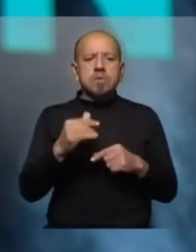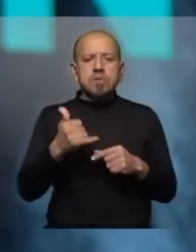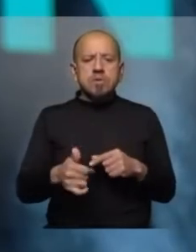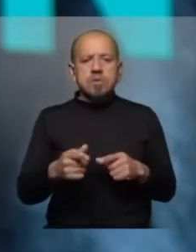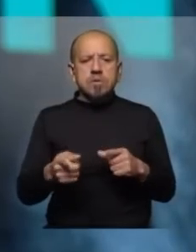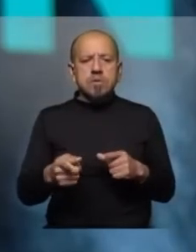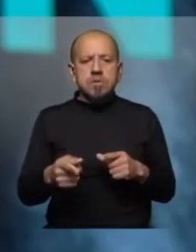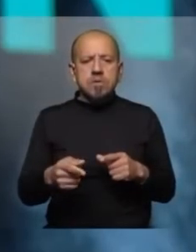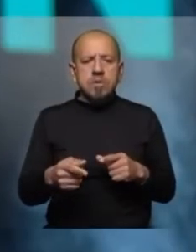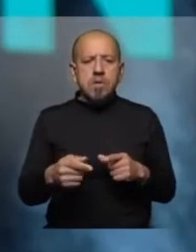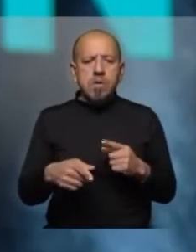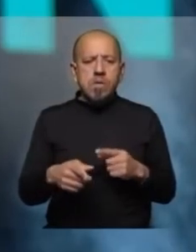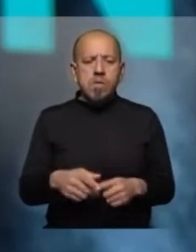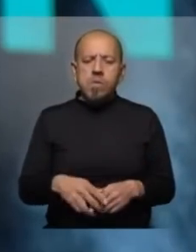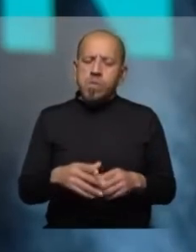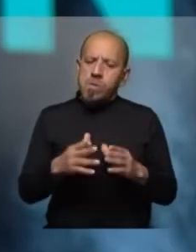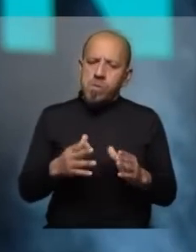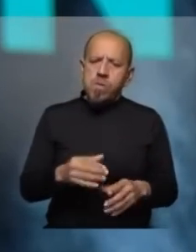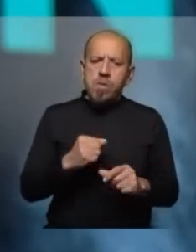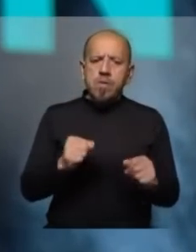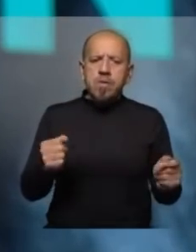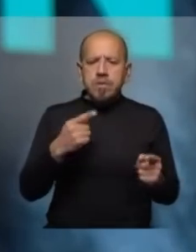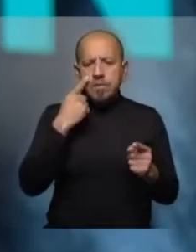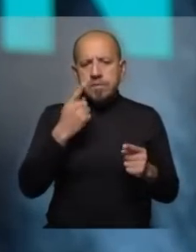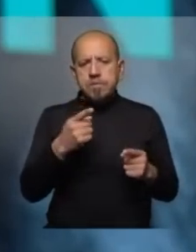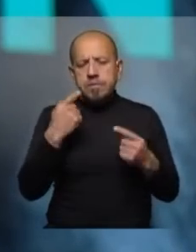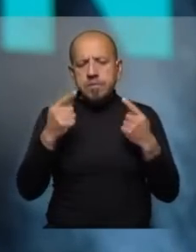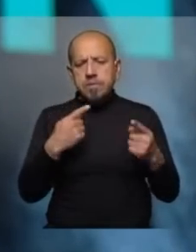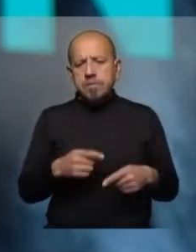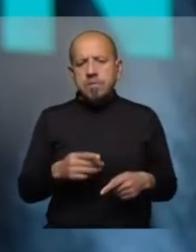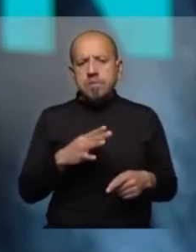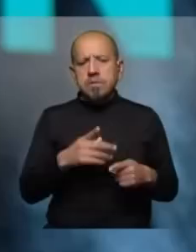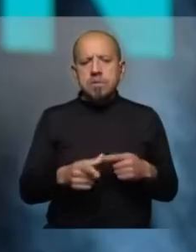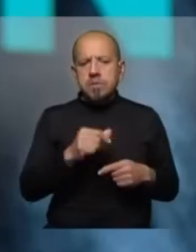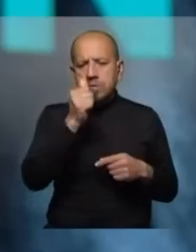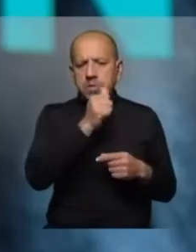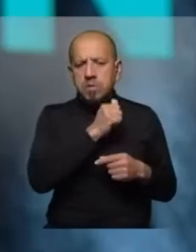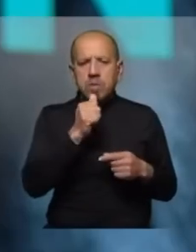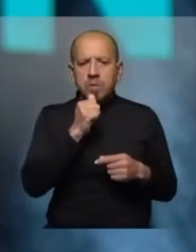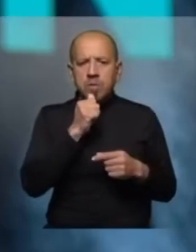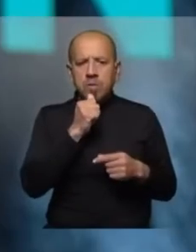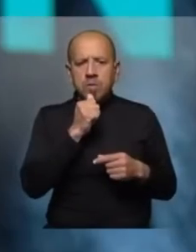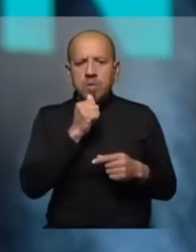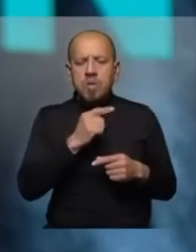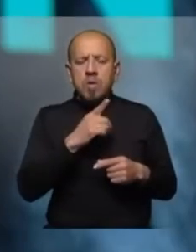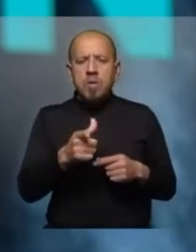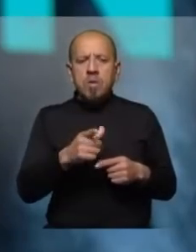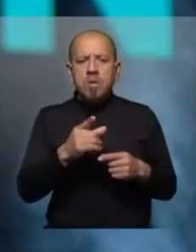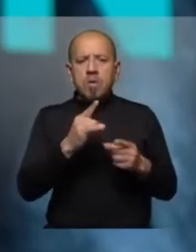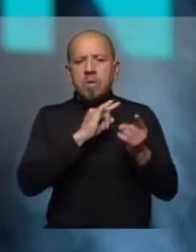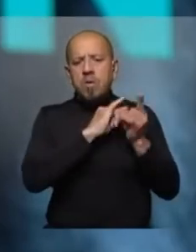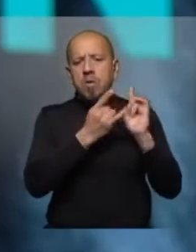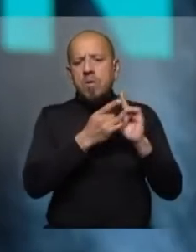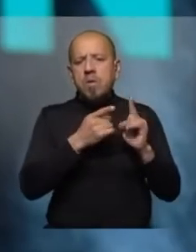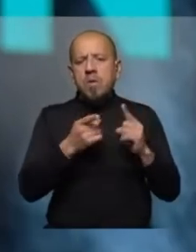eh se puede analizar desde varios perspectivas no por un lado está la solución que que se encontró a nivel parlamentario y